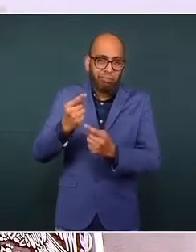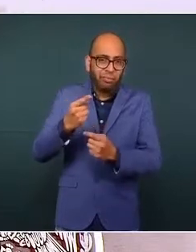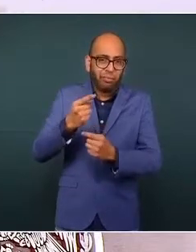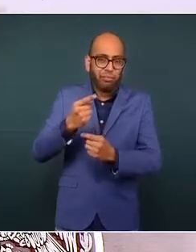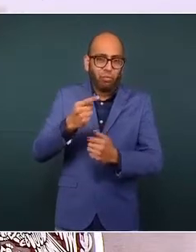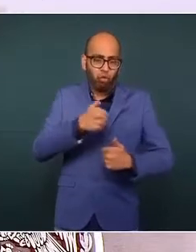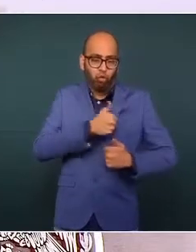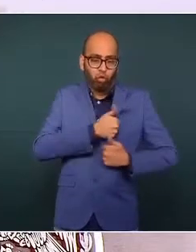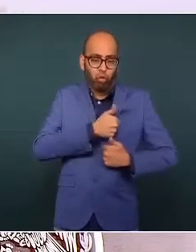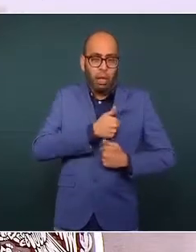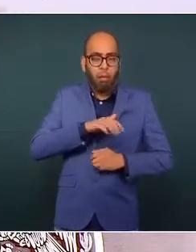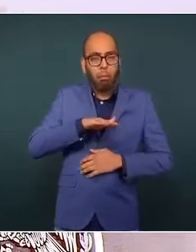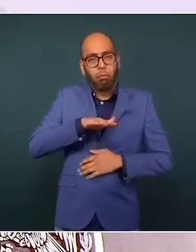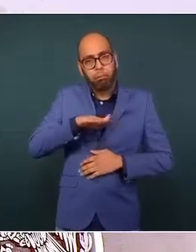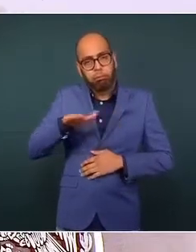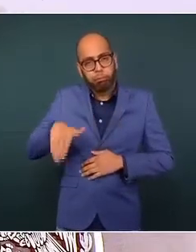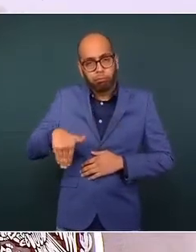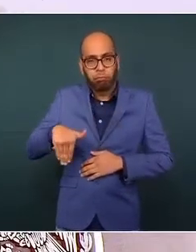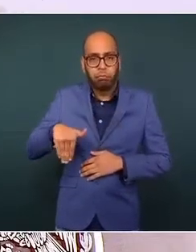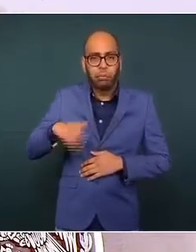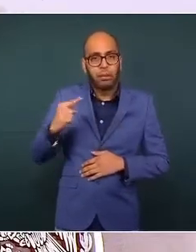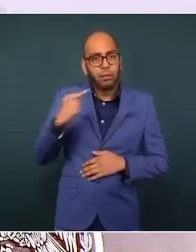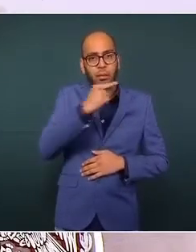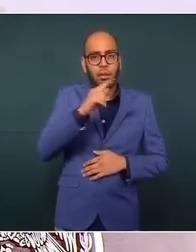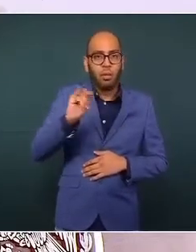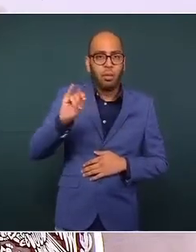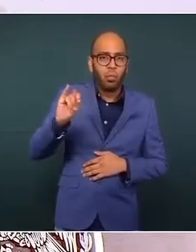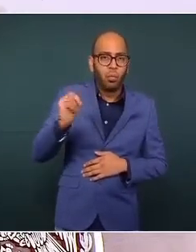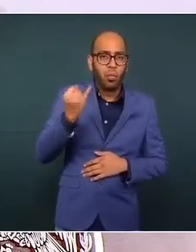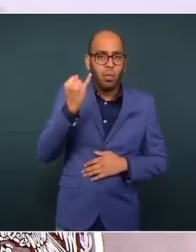vida en Tijuana